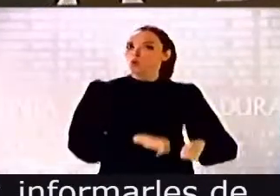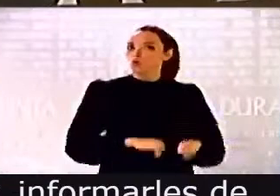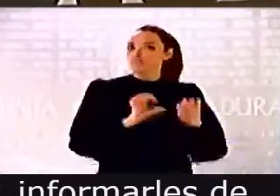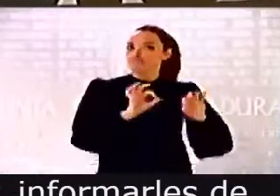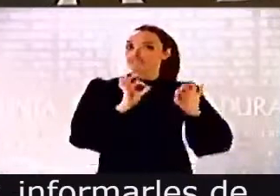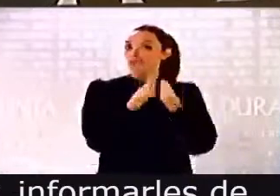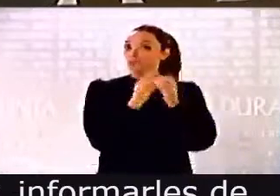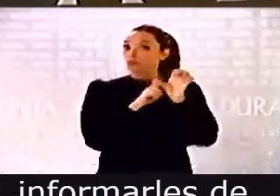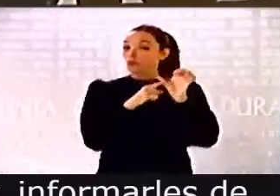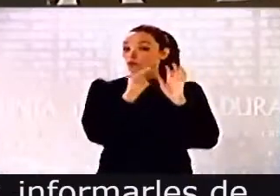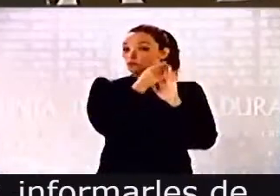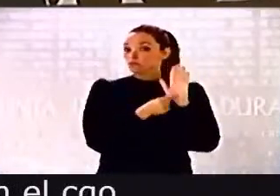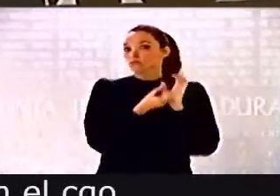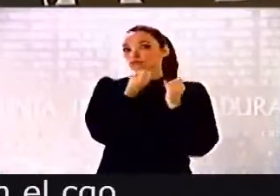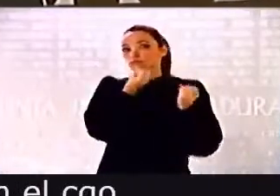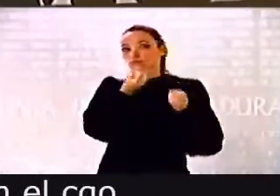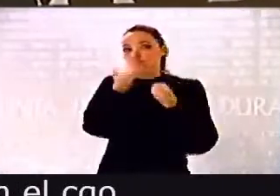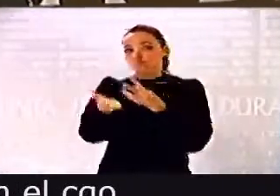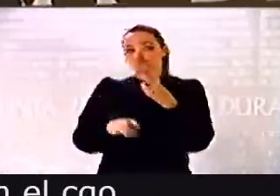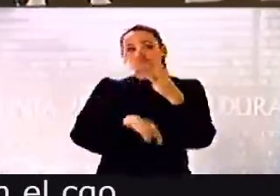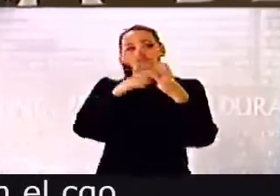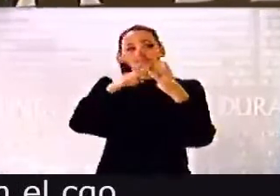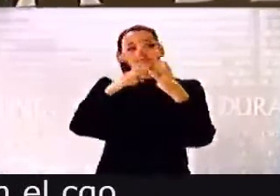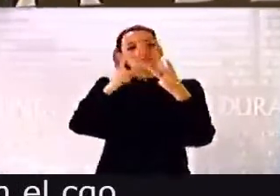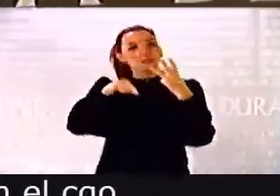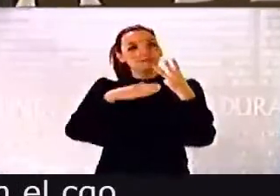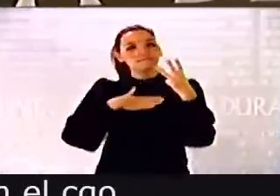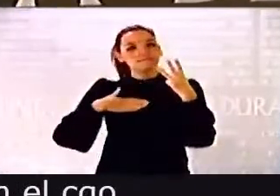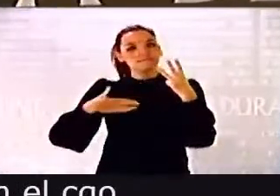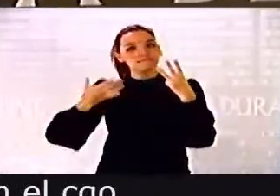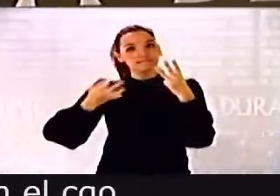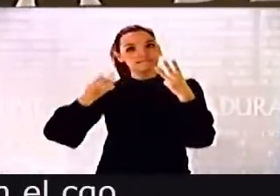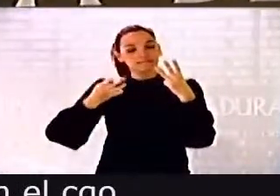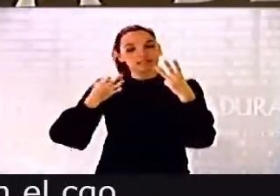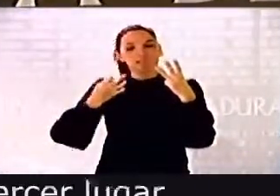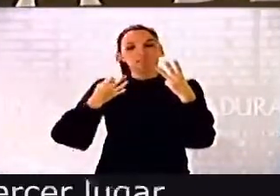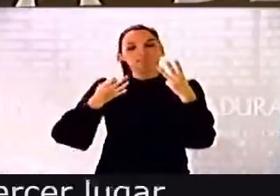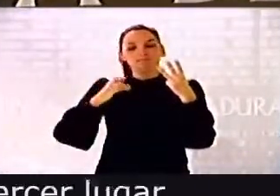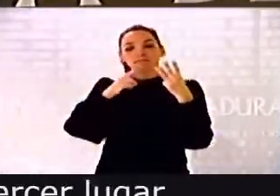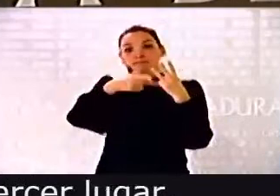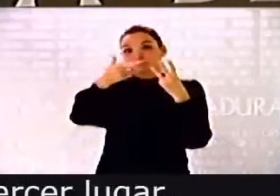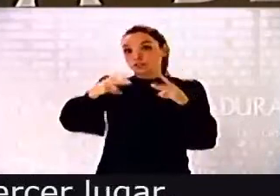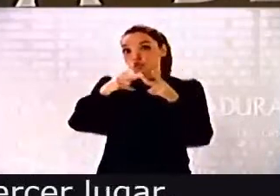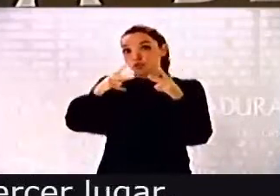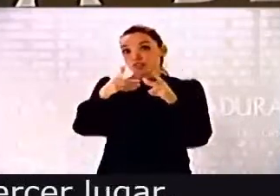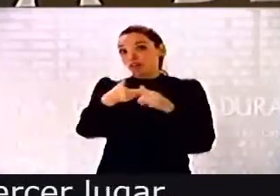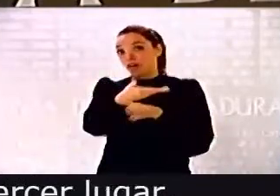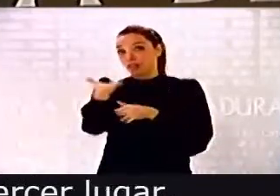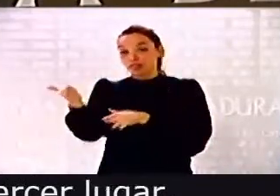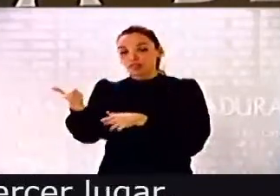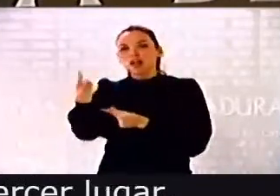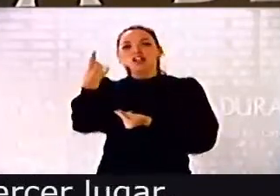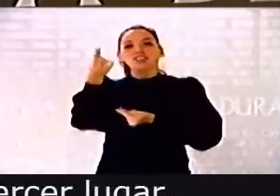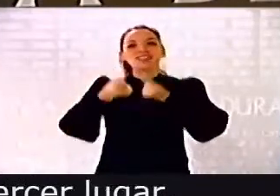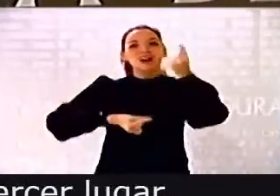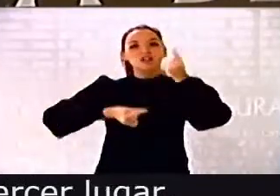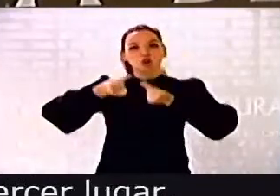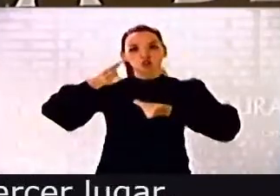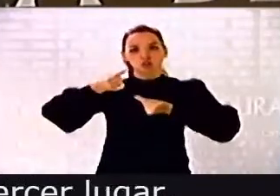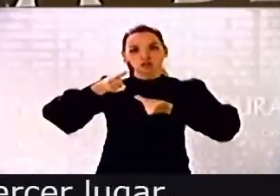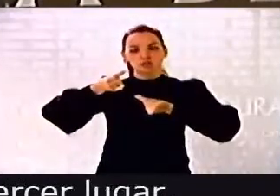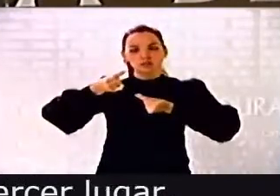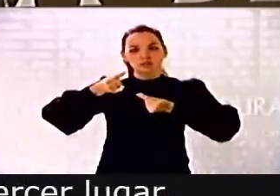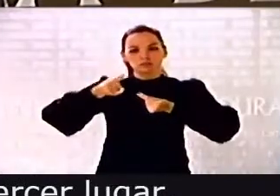de Extremadura. Y, en tercer lugar, proporcionarle a la sociedad datos en cuanto a